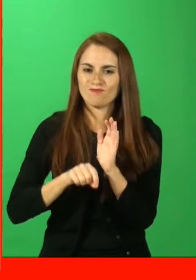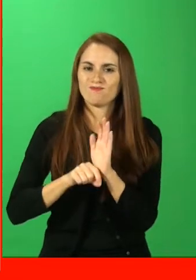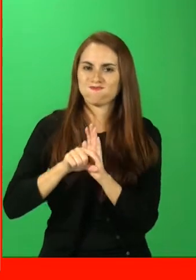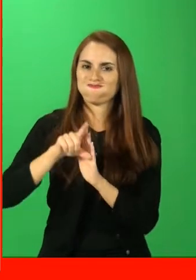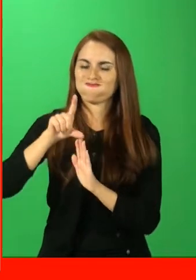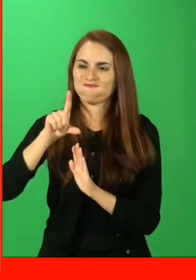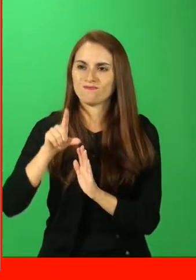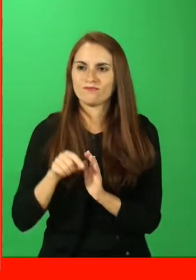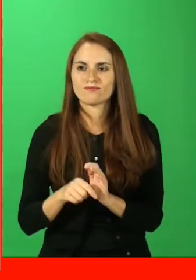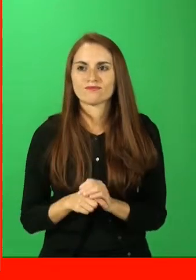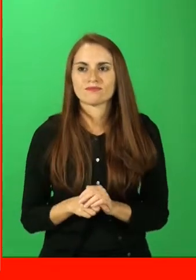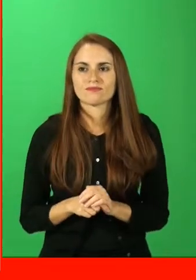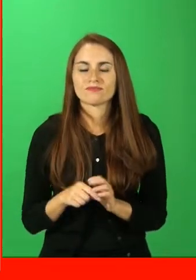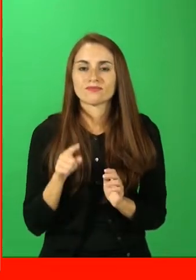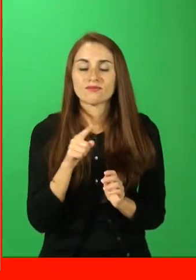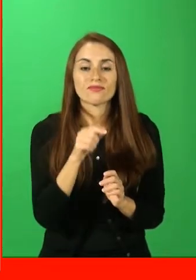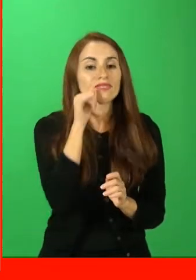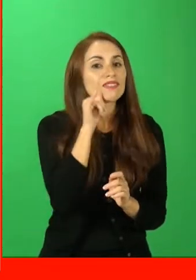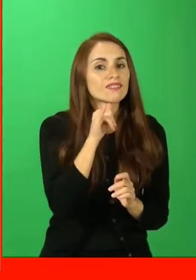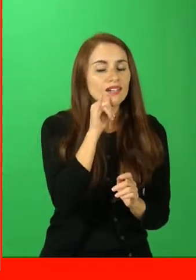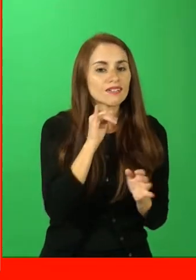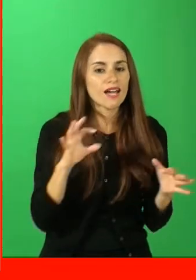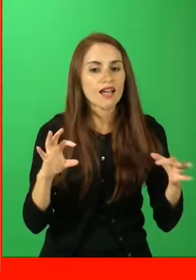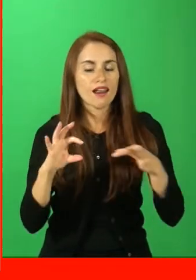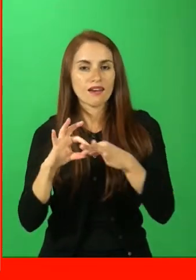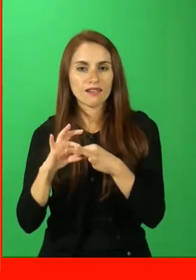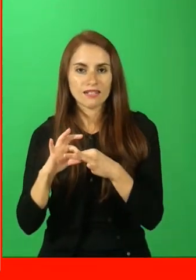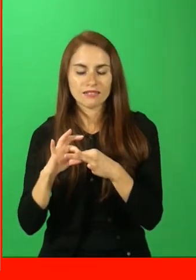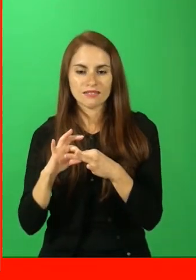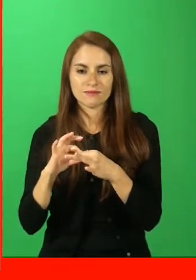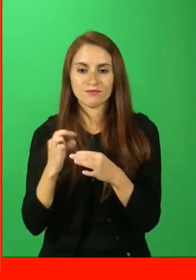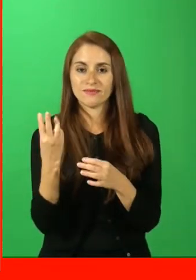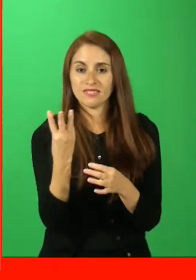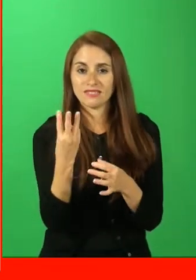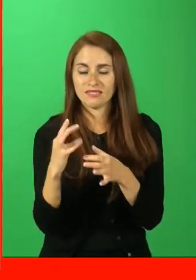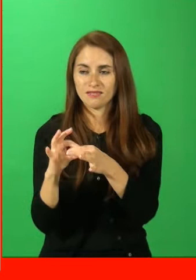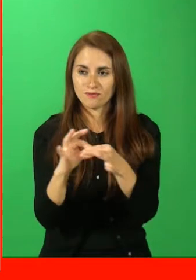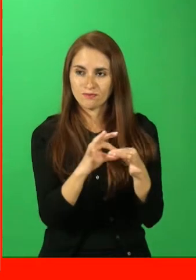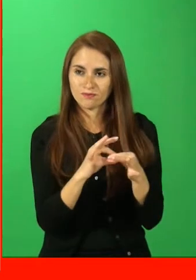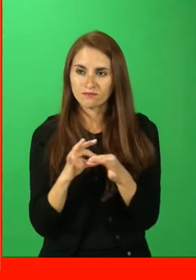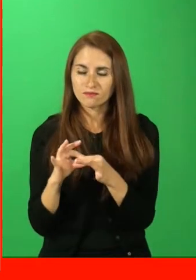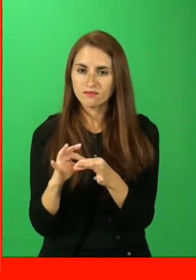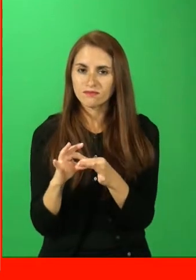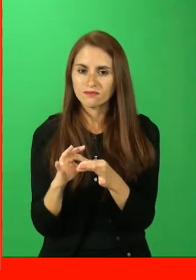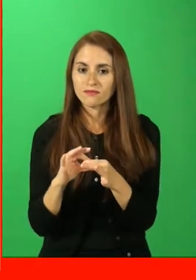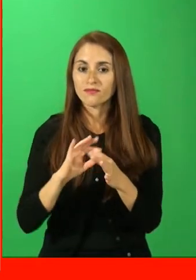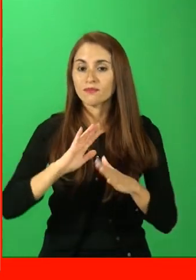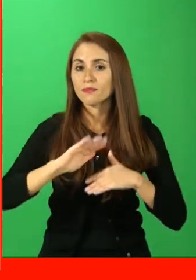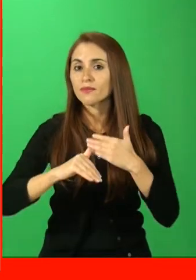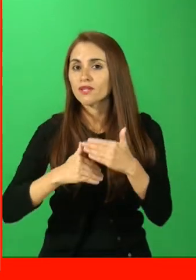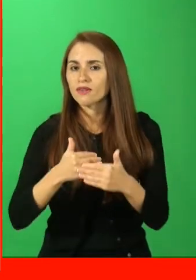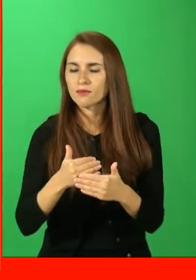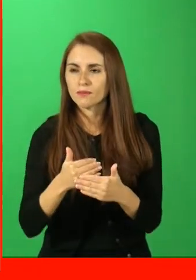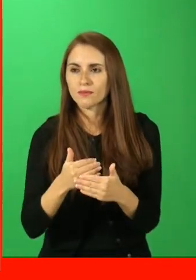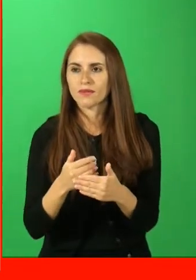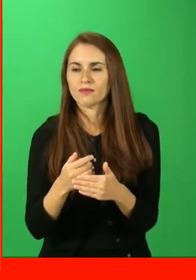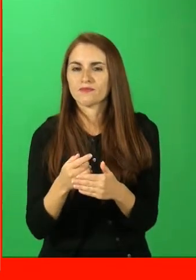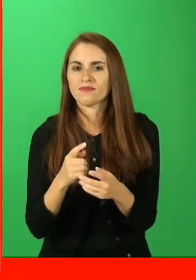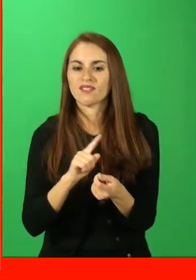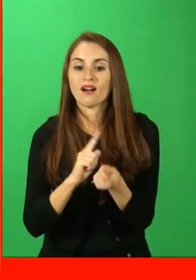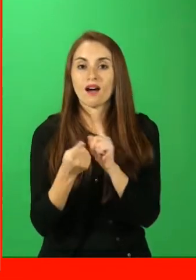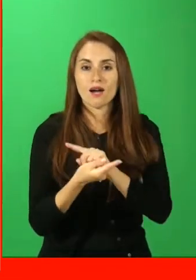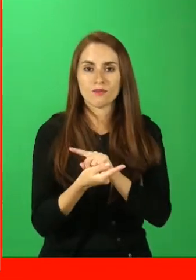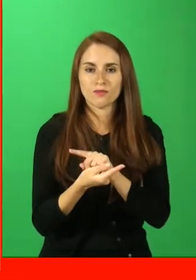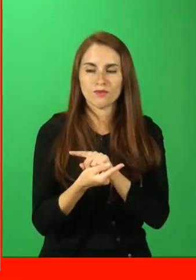Italia formó parte de una alianza, la Triple Alianza, pero después se pasó a la otra alianza contraria,